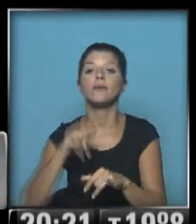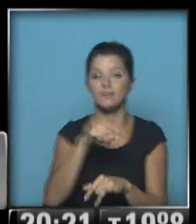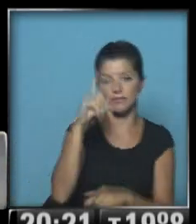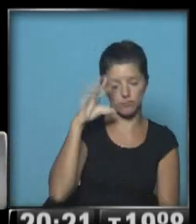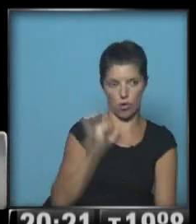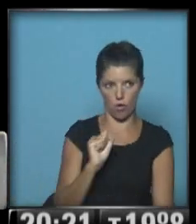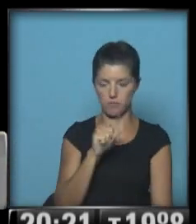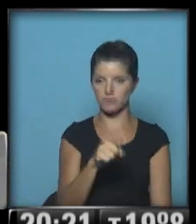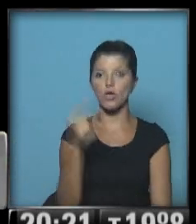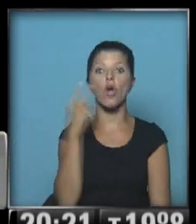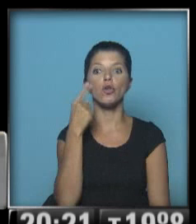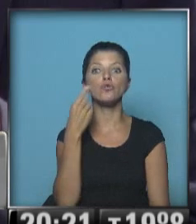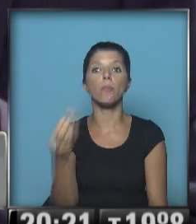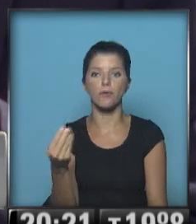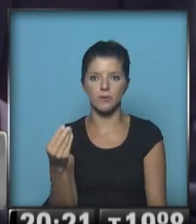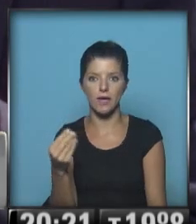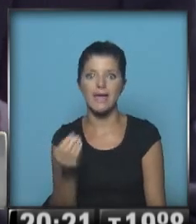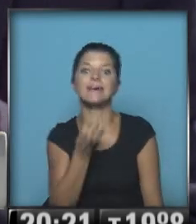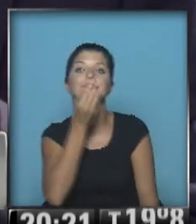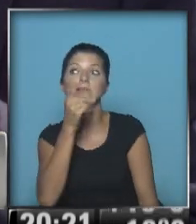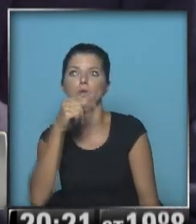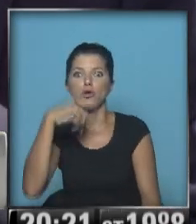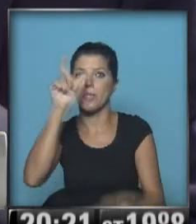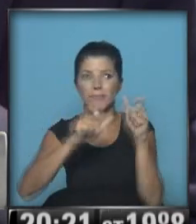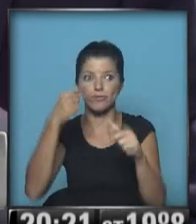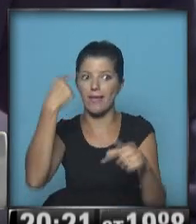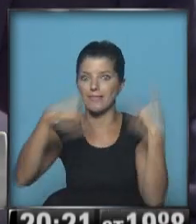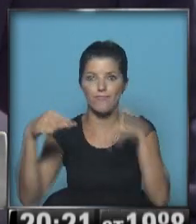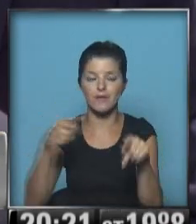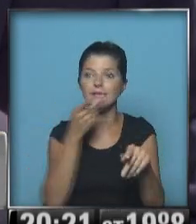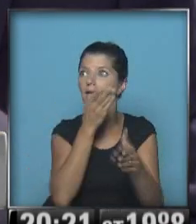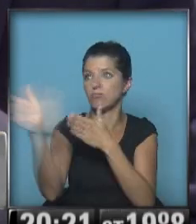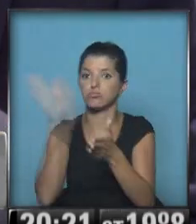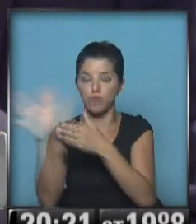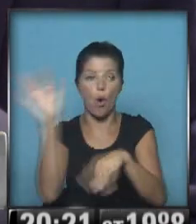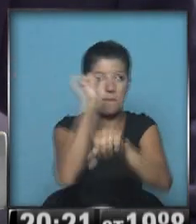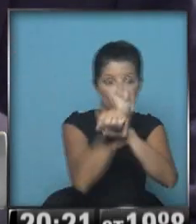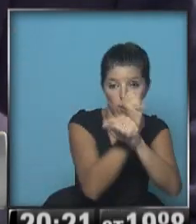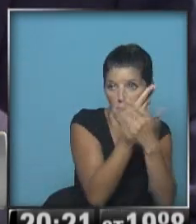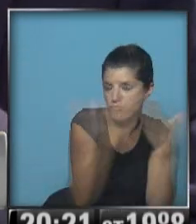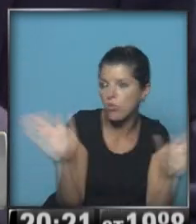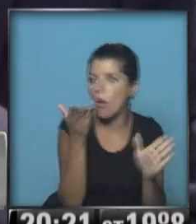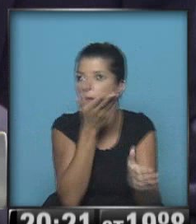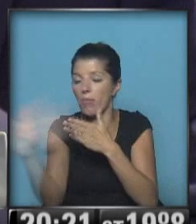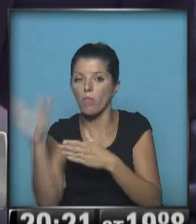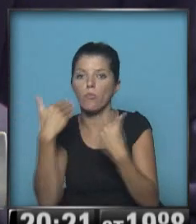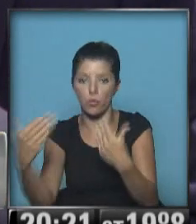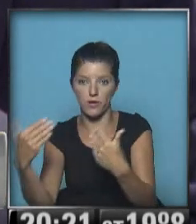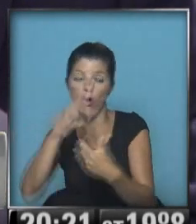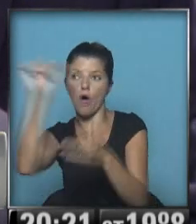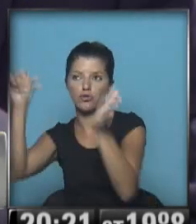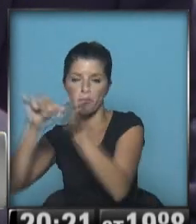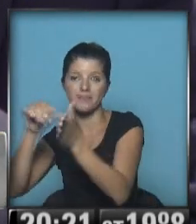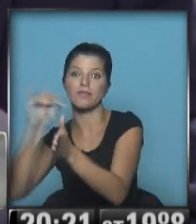a conocer por por por el valioso testimonio de algunos prisioneros que lograron escaparse llegar al extranjero dar a